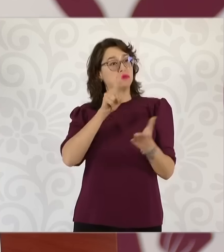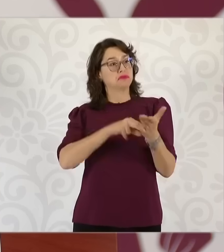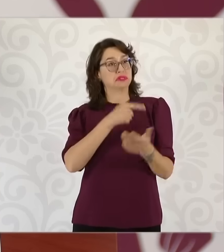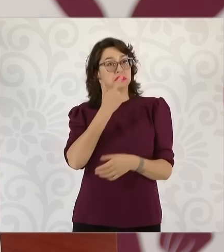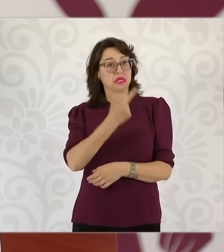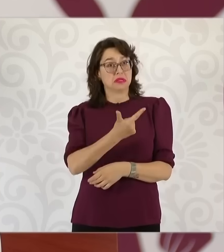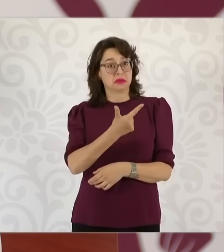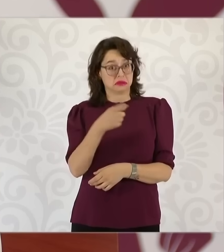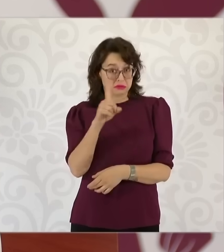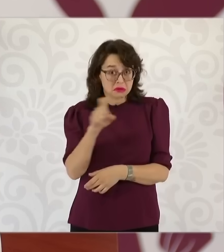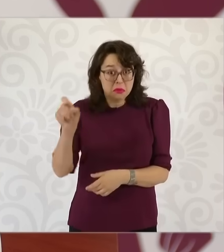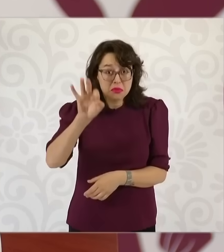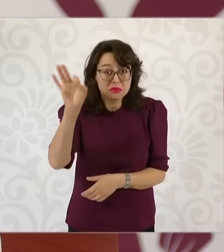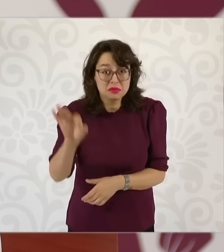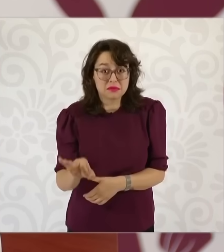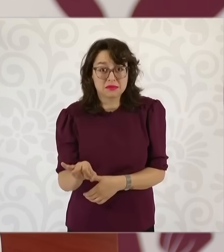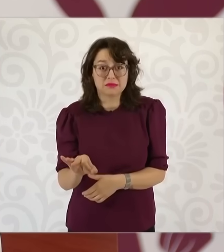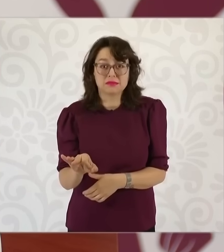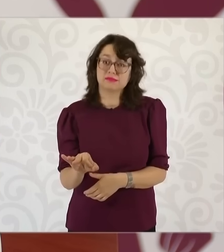mejor.